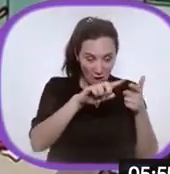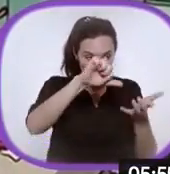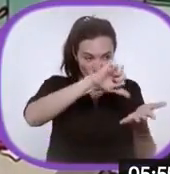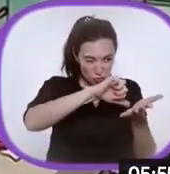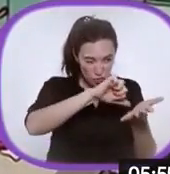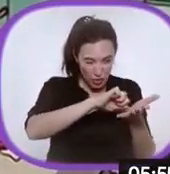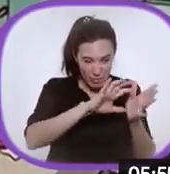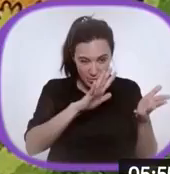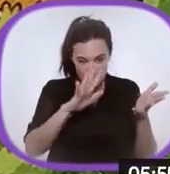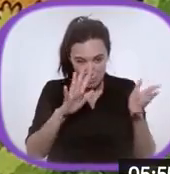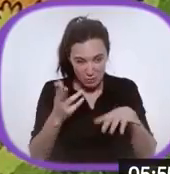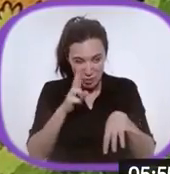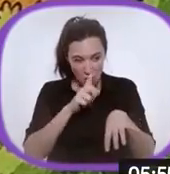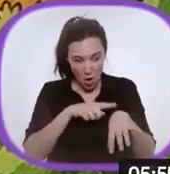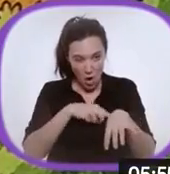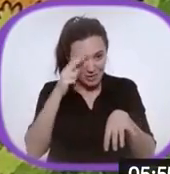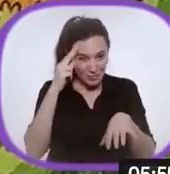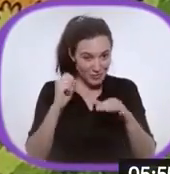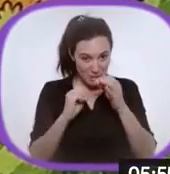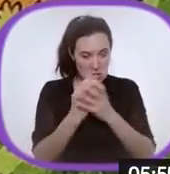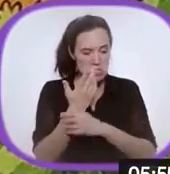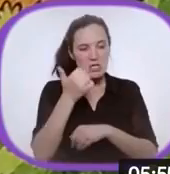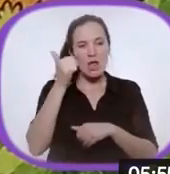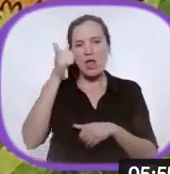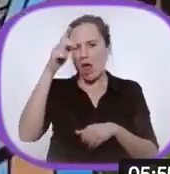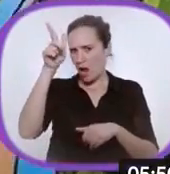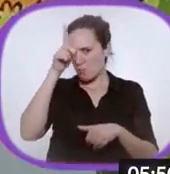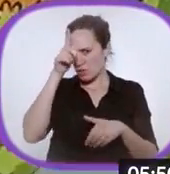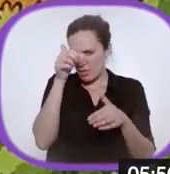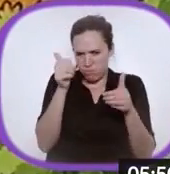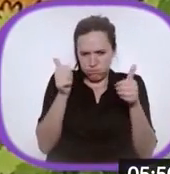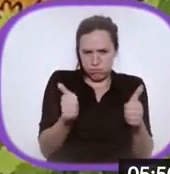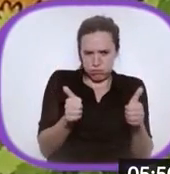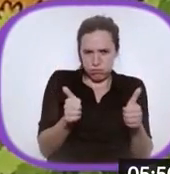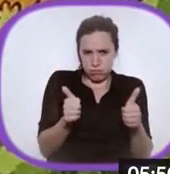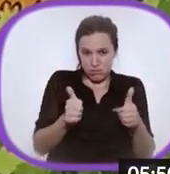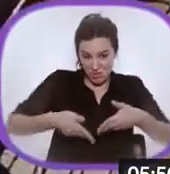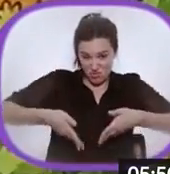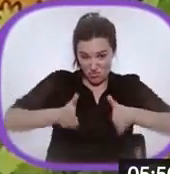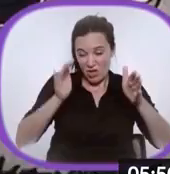Forks a las 9 de la mañana, en dirección suroeste. Colocaremos bloqueos en las rutas 28 y 52.